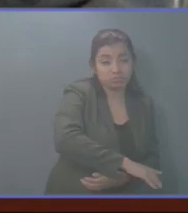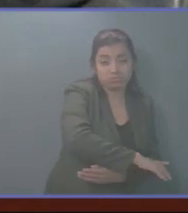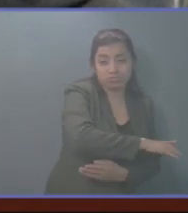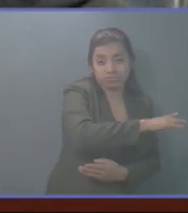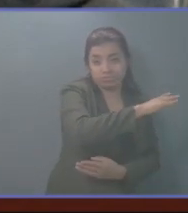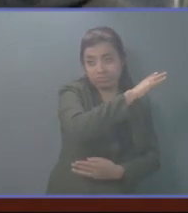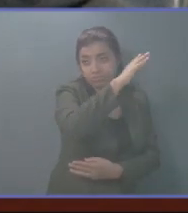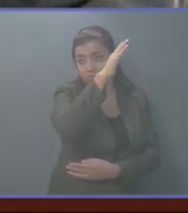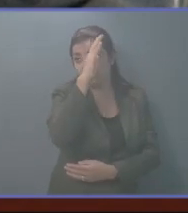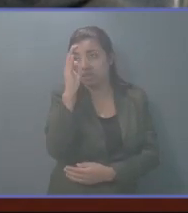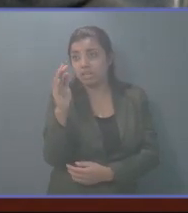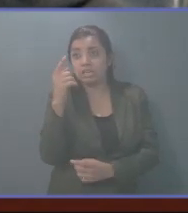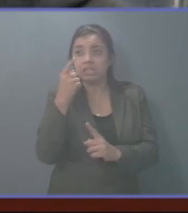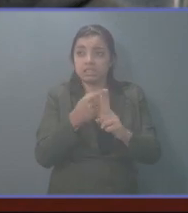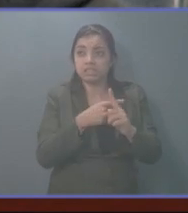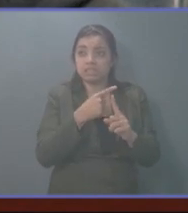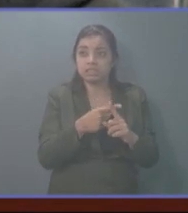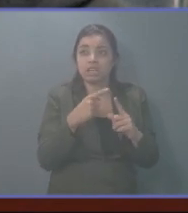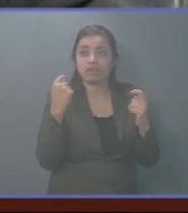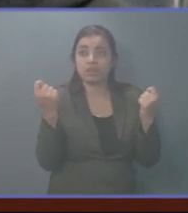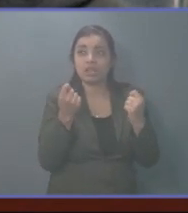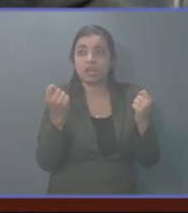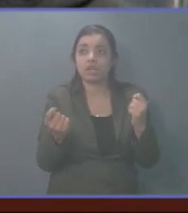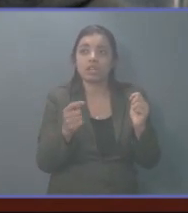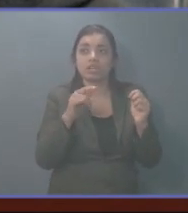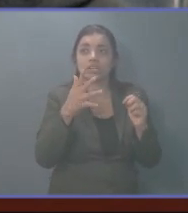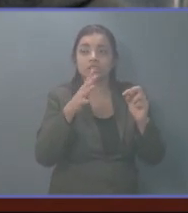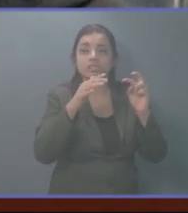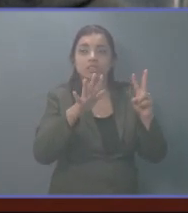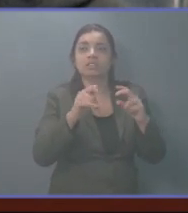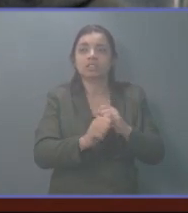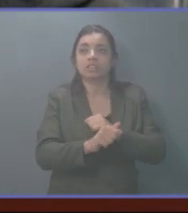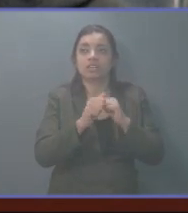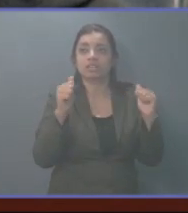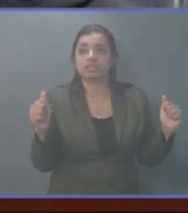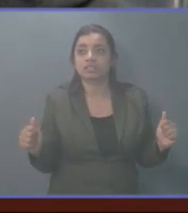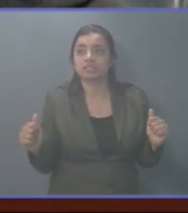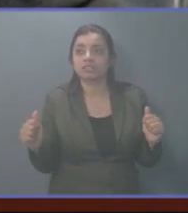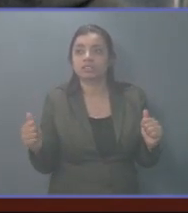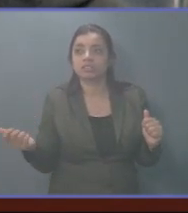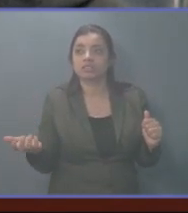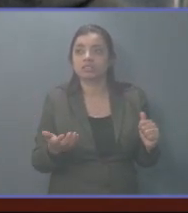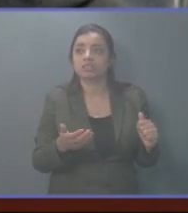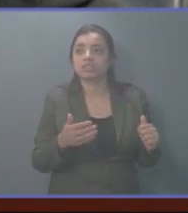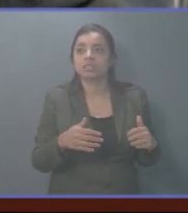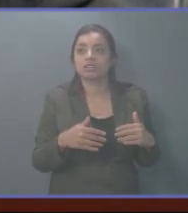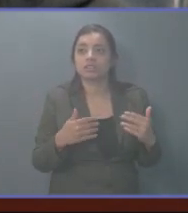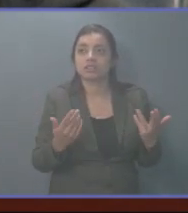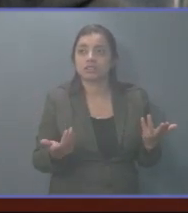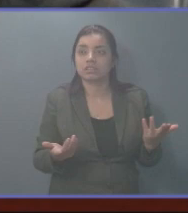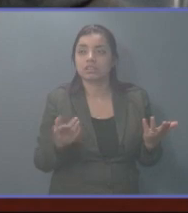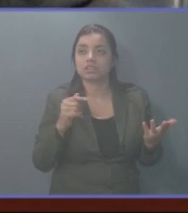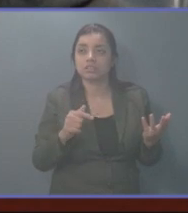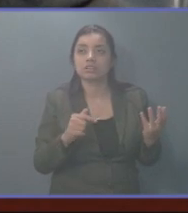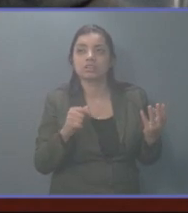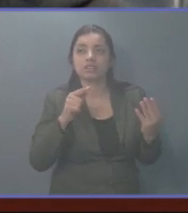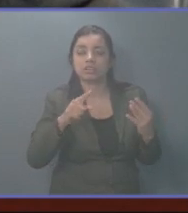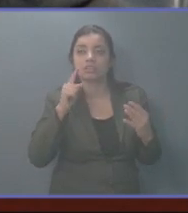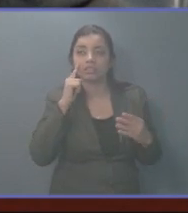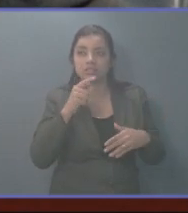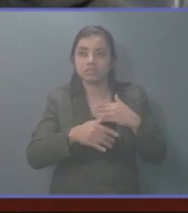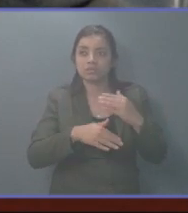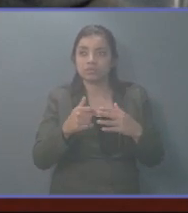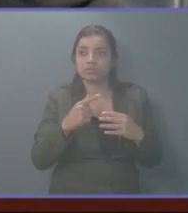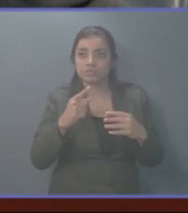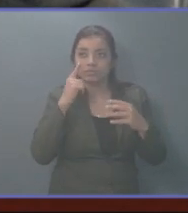Gloria aproximadamente a las 7 de la mañana. Toda esta actividad requiere mucha entrega y sacrificio por parte de los socios de la hermandad, quienes tienen un extremo